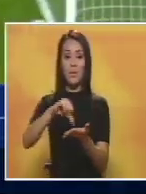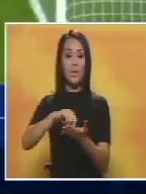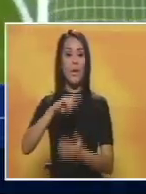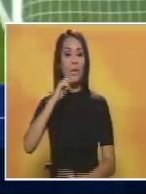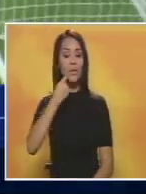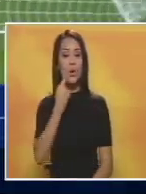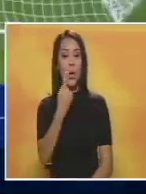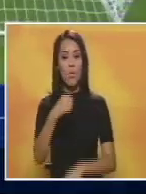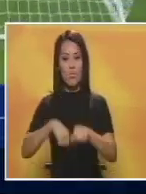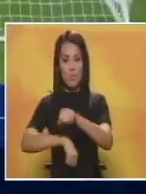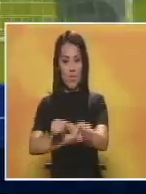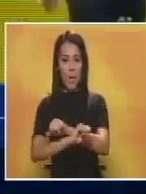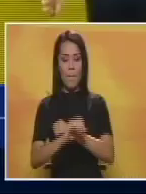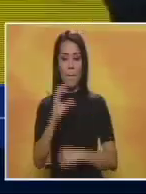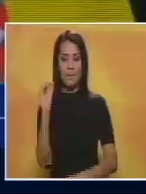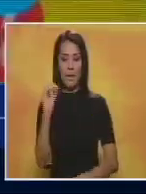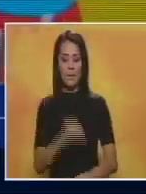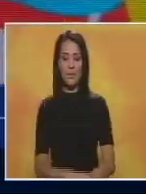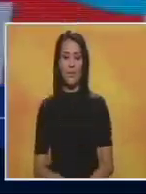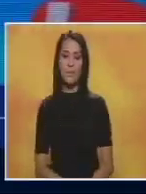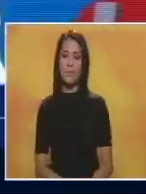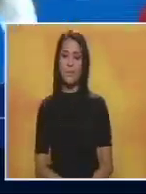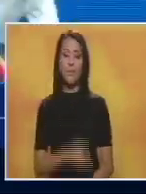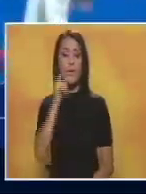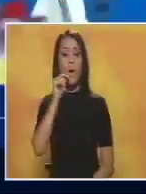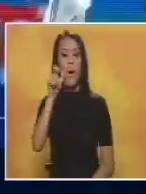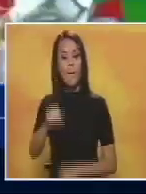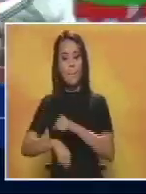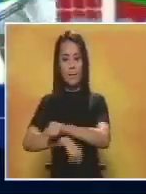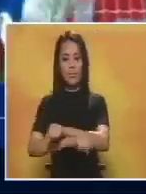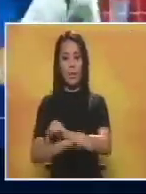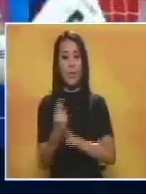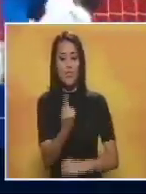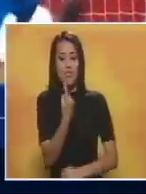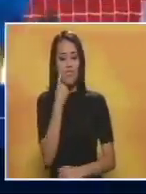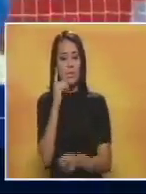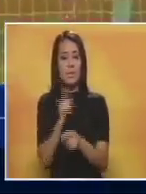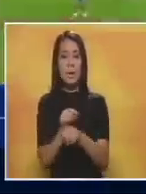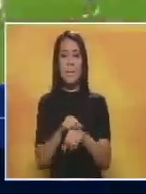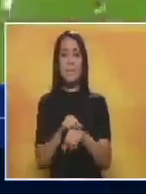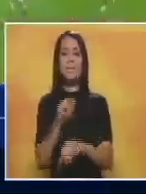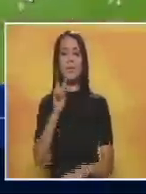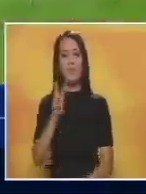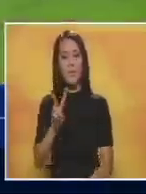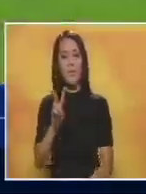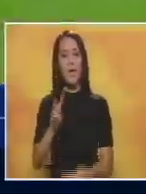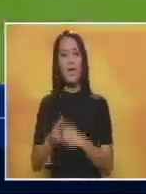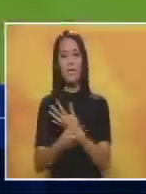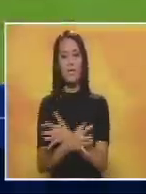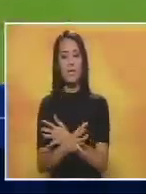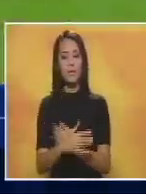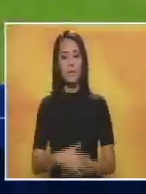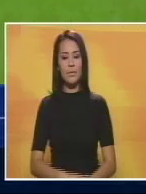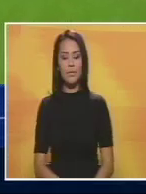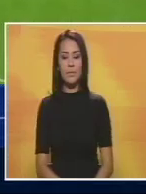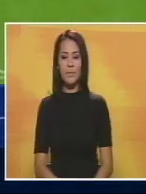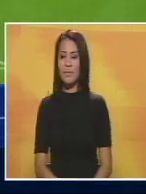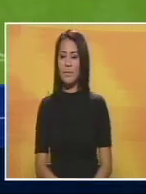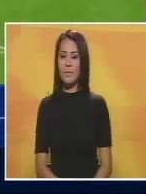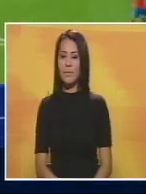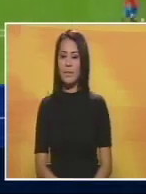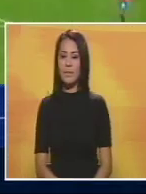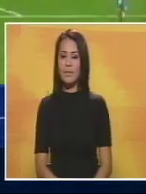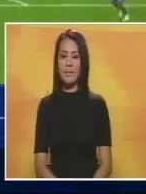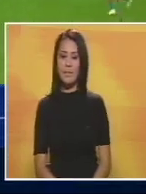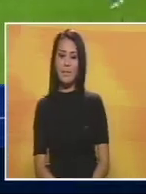1-0. Vlasic anotó el único tanto del compromiso en el minuto 2 de juego para que su equipo en el resto del